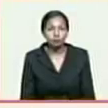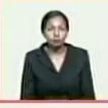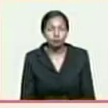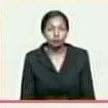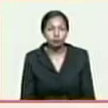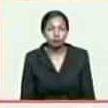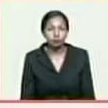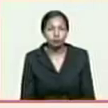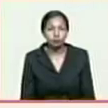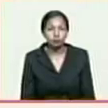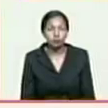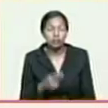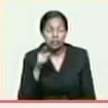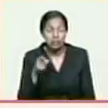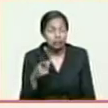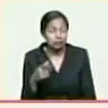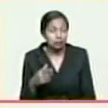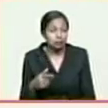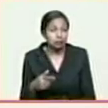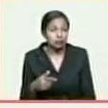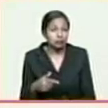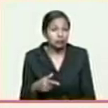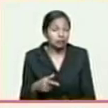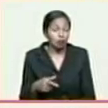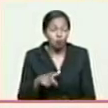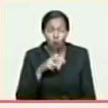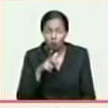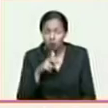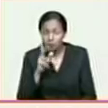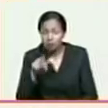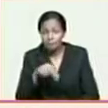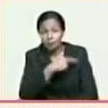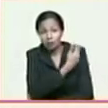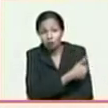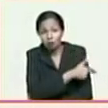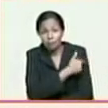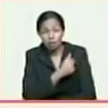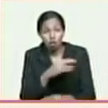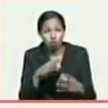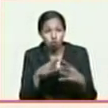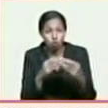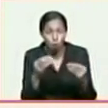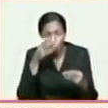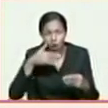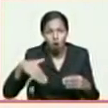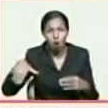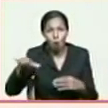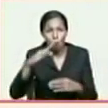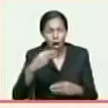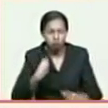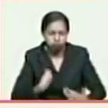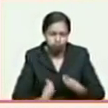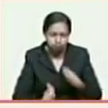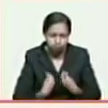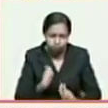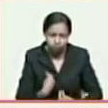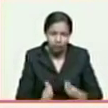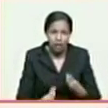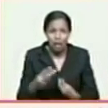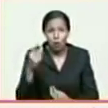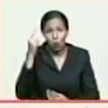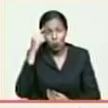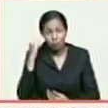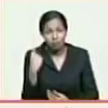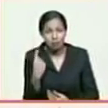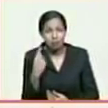situación grave en centros de salud, todo lo que nuestro pueblo sufrió en estos días